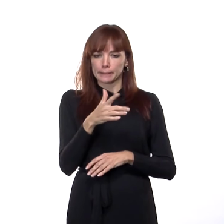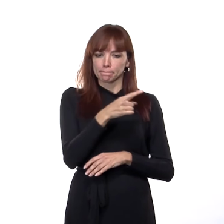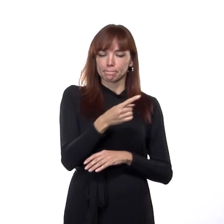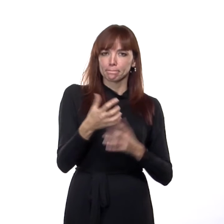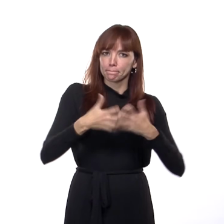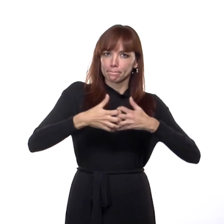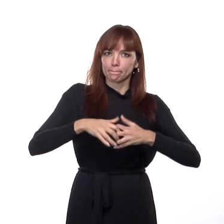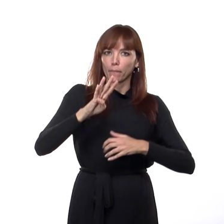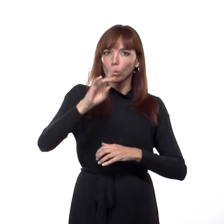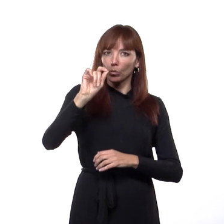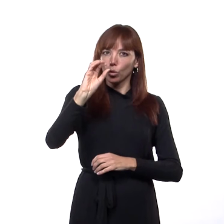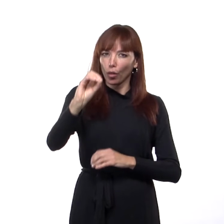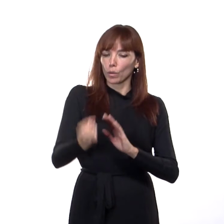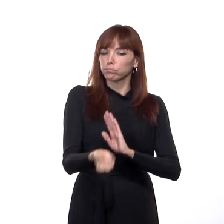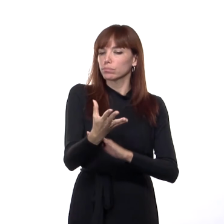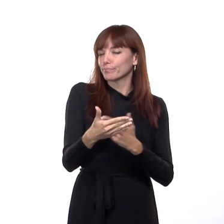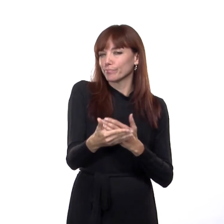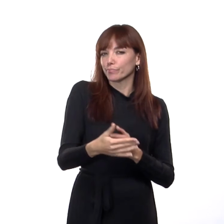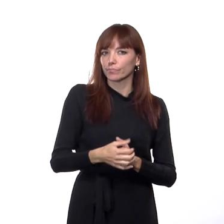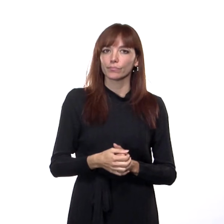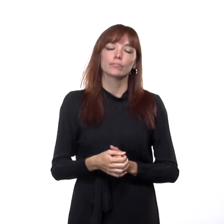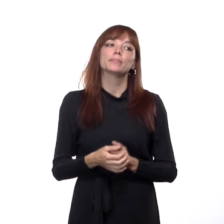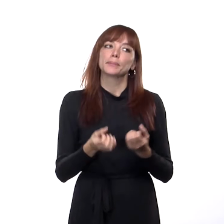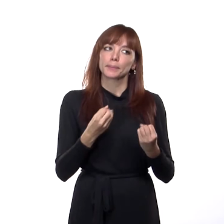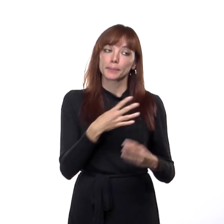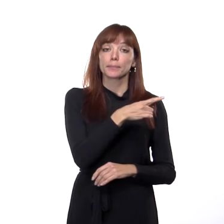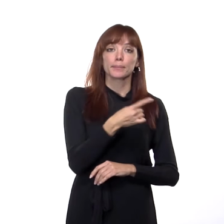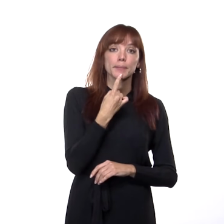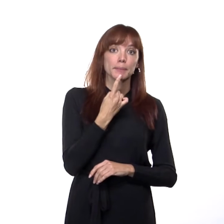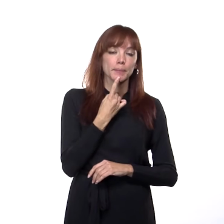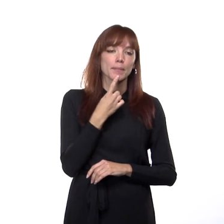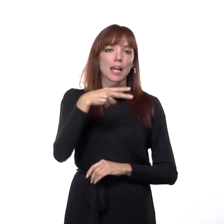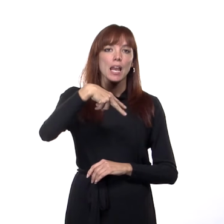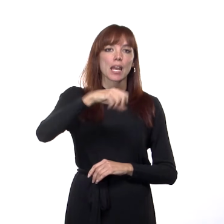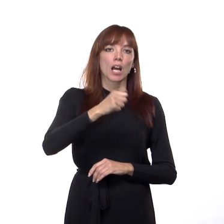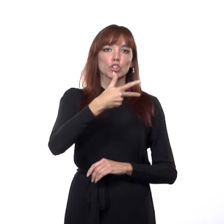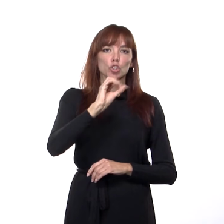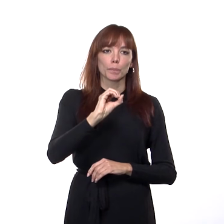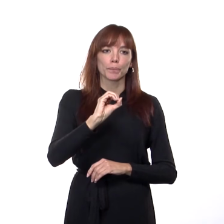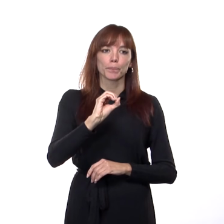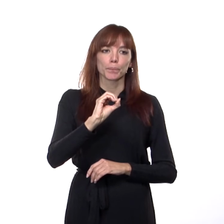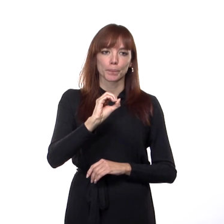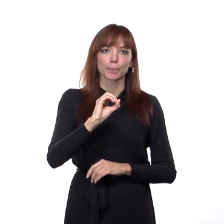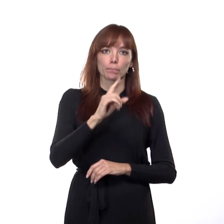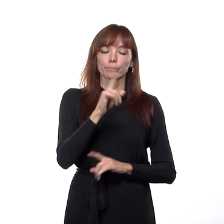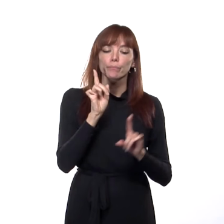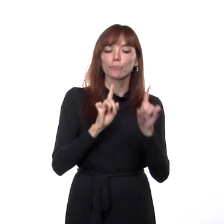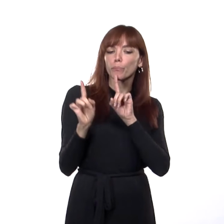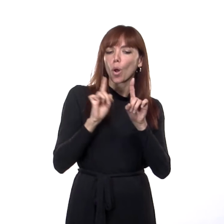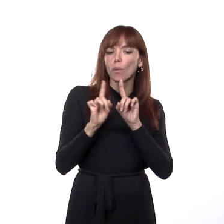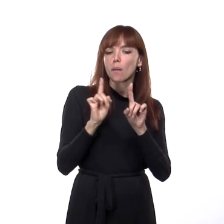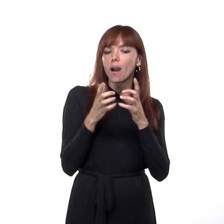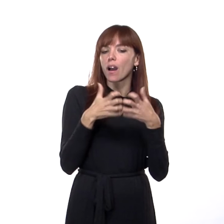industria 4.0 muy bien como bien decía nacho uno de los grandes problemas que tiene la